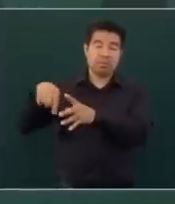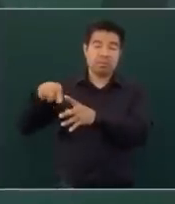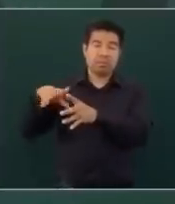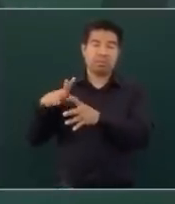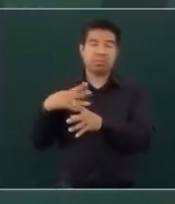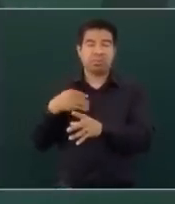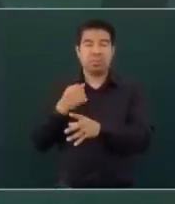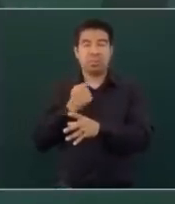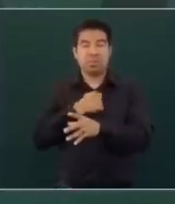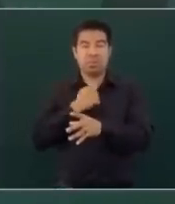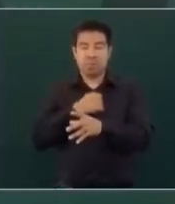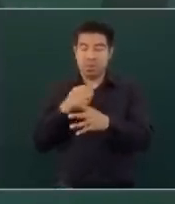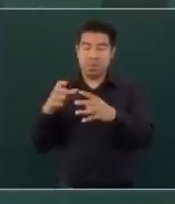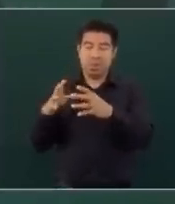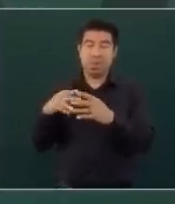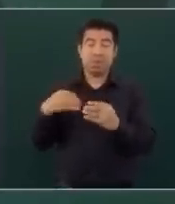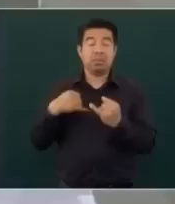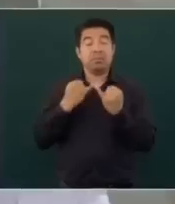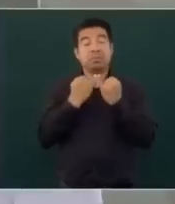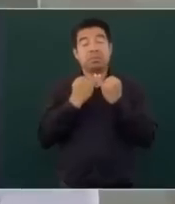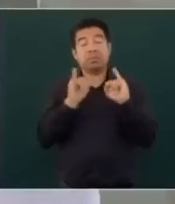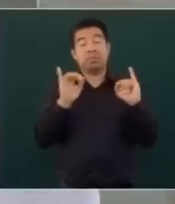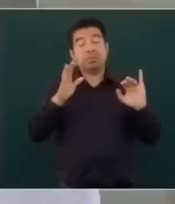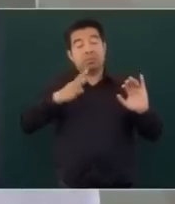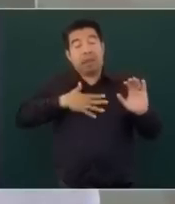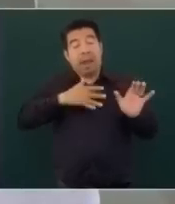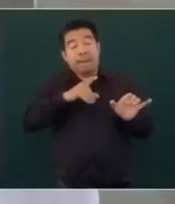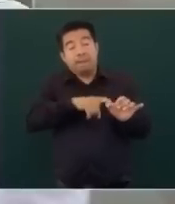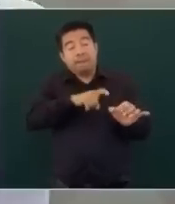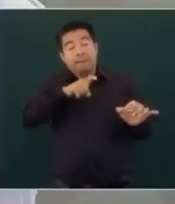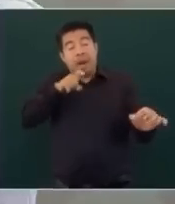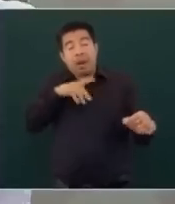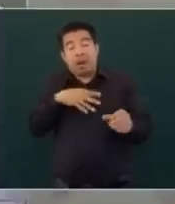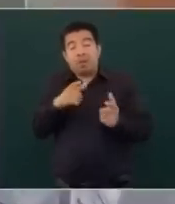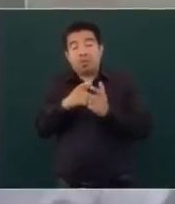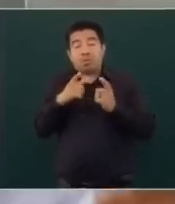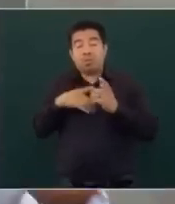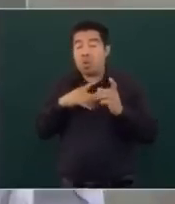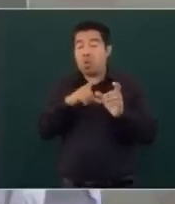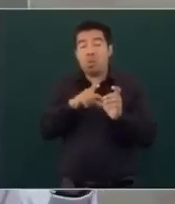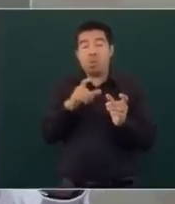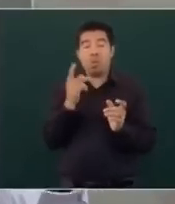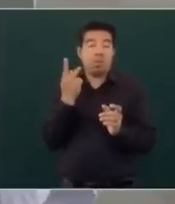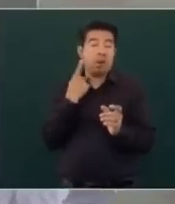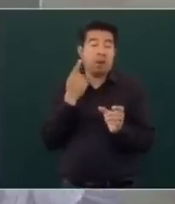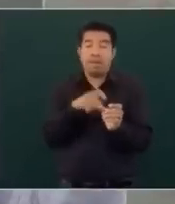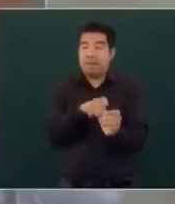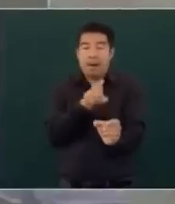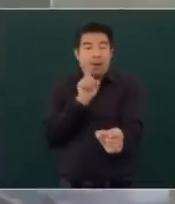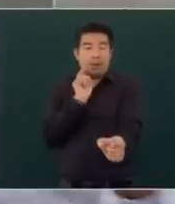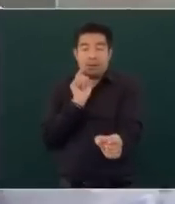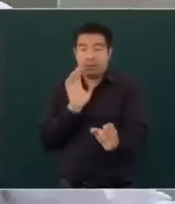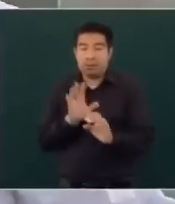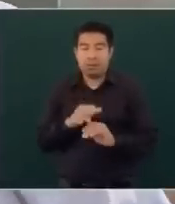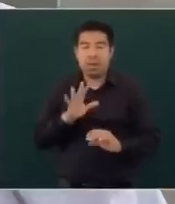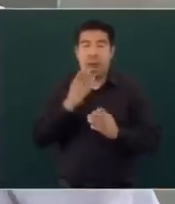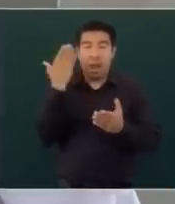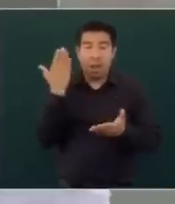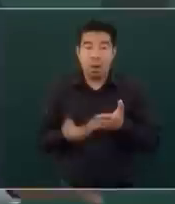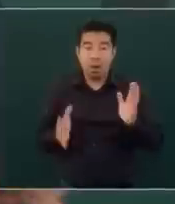simulaban ser independientes y ahora ya fuera